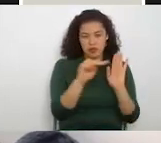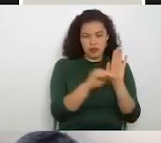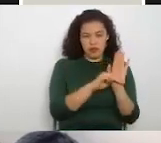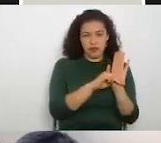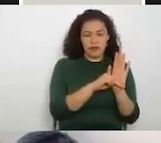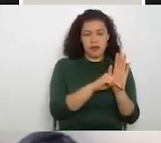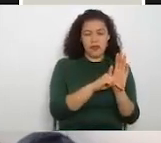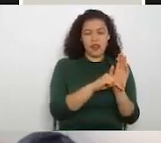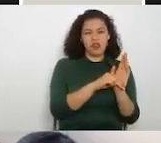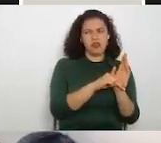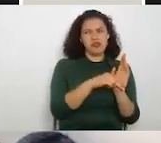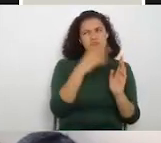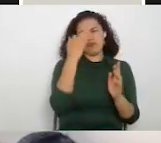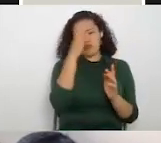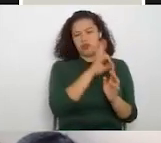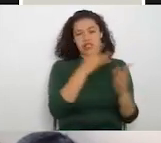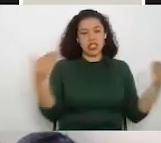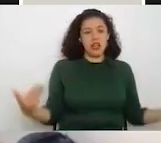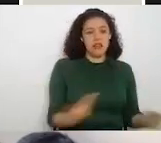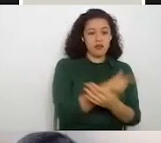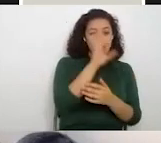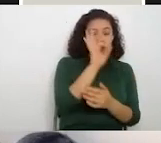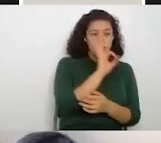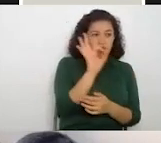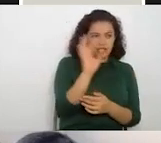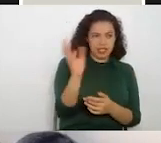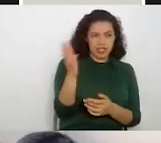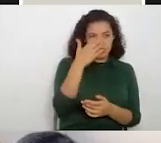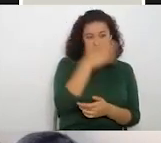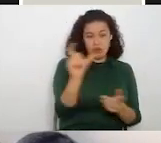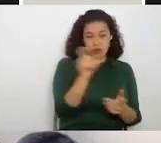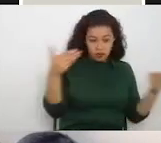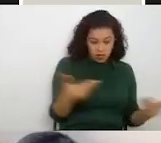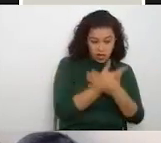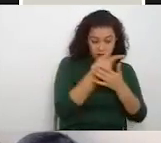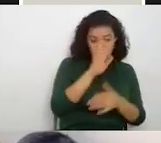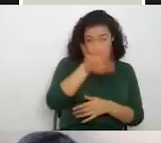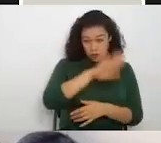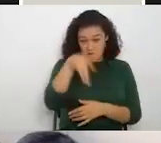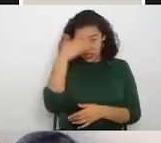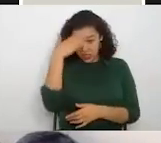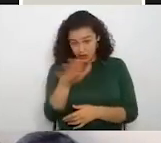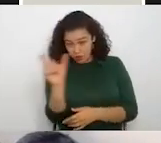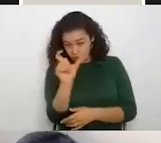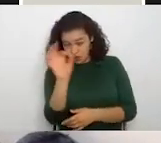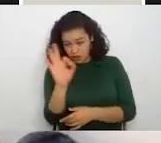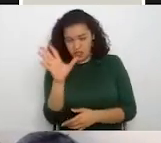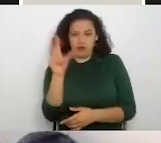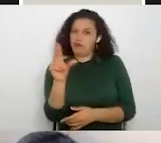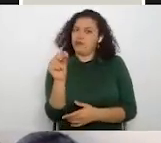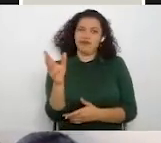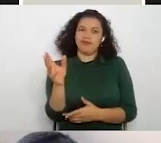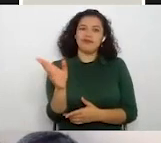sabemos, ¿no? O sea, sabemos cuándo nacemos, pero no sabemos cuándo nos vamos a morir. Eso es algo que no sabemos. Podemos